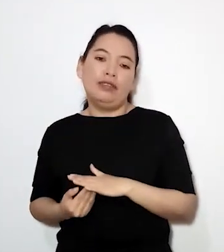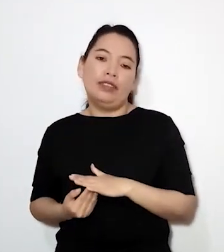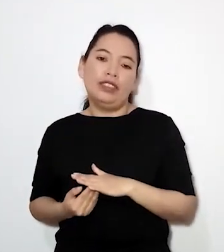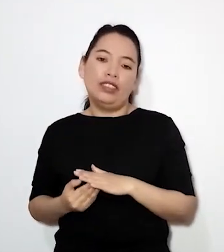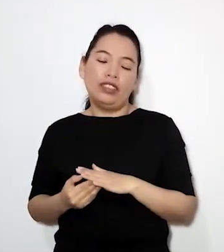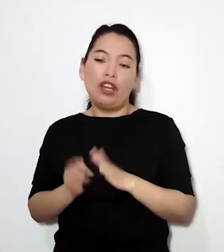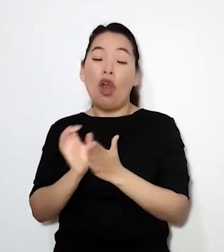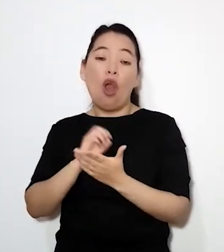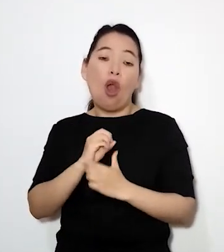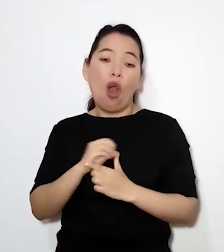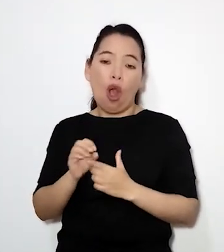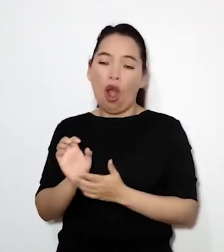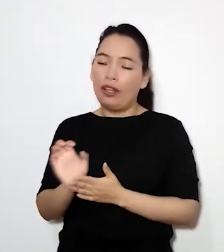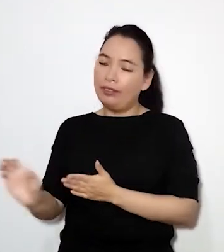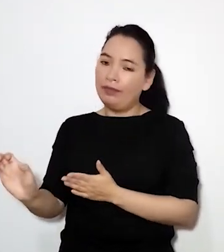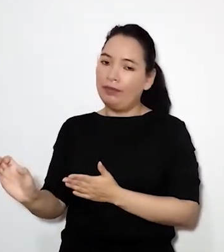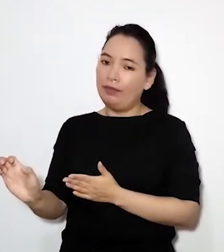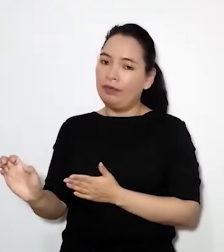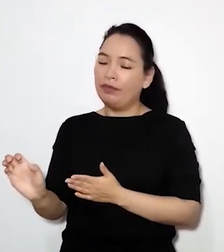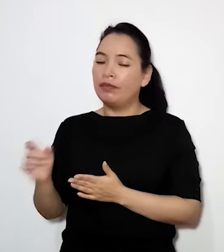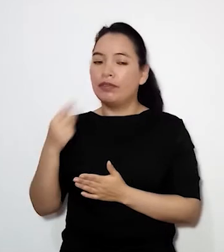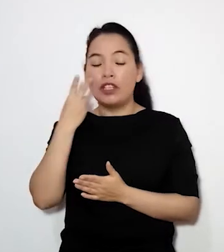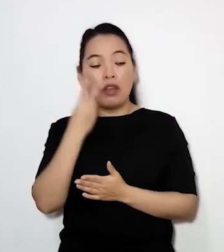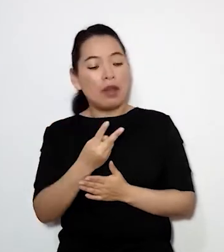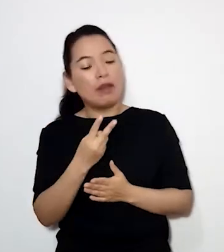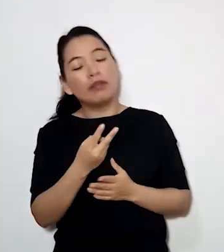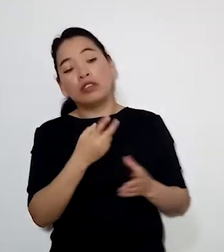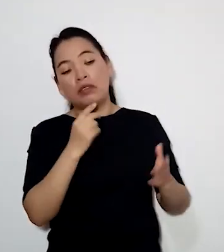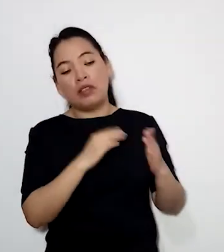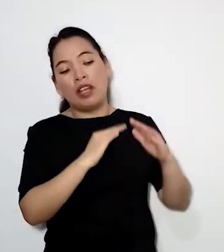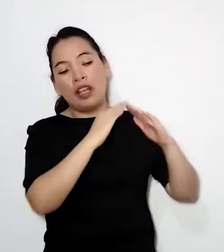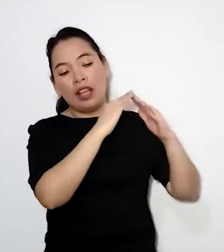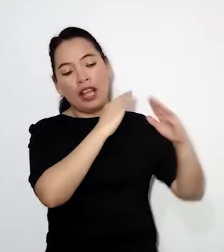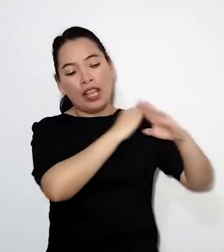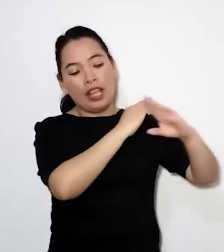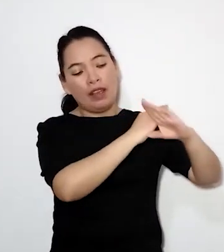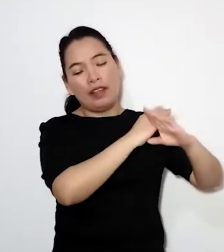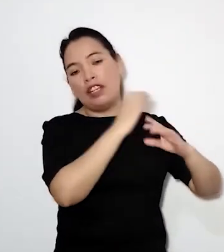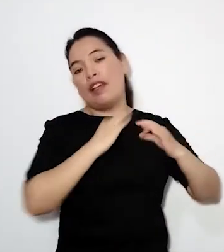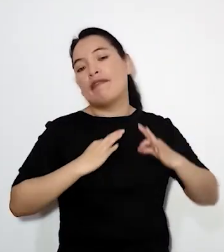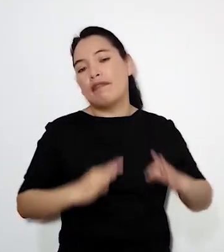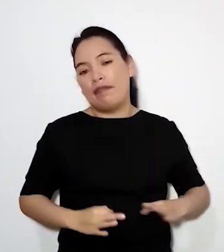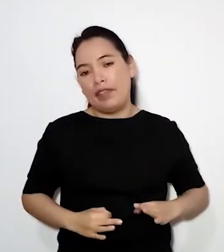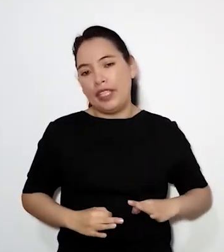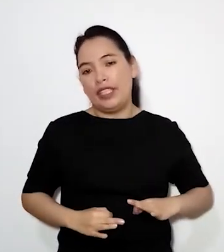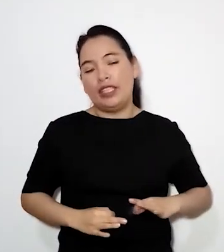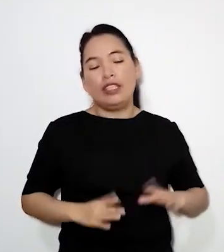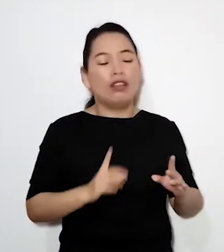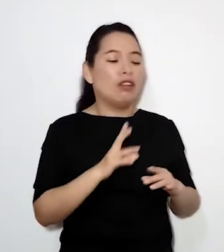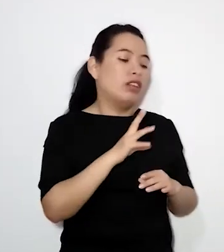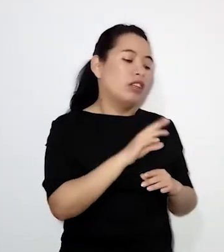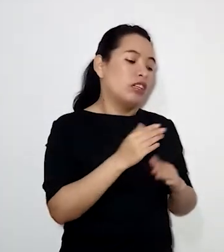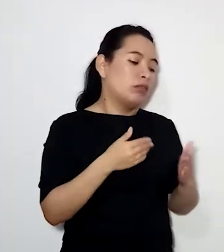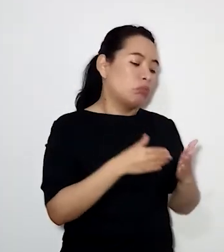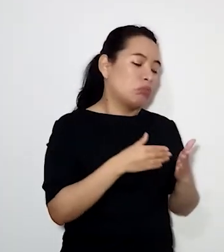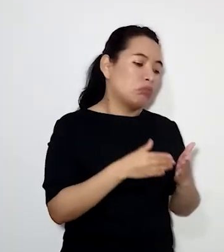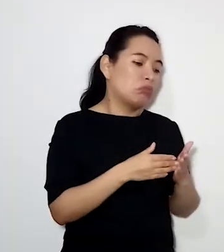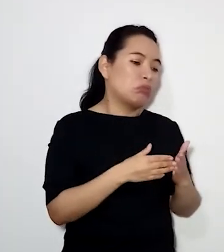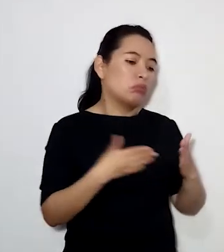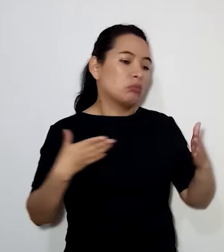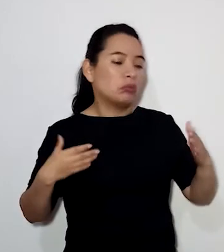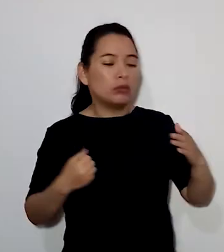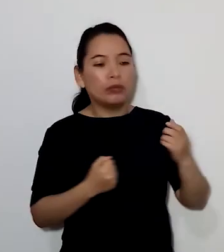las barreras son de acceso físico, que la accesibilidad tiene que ver con poner